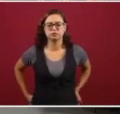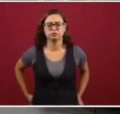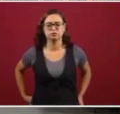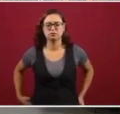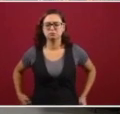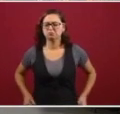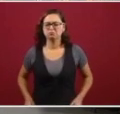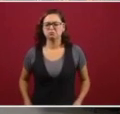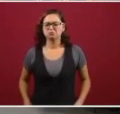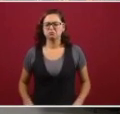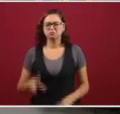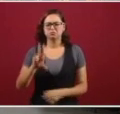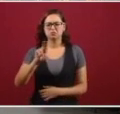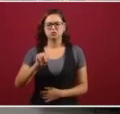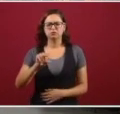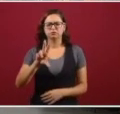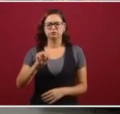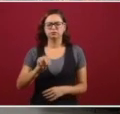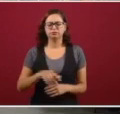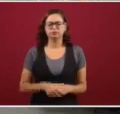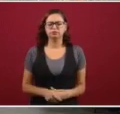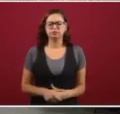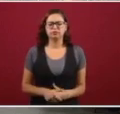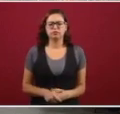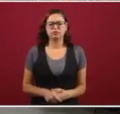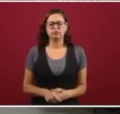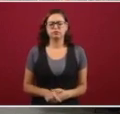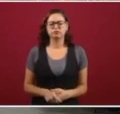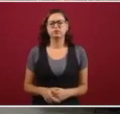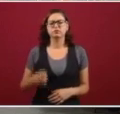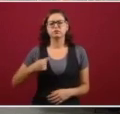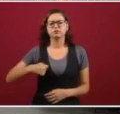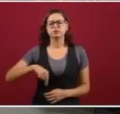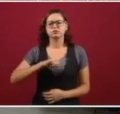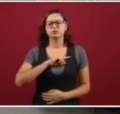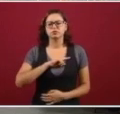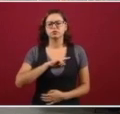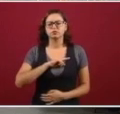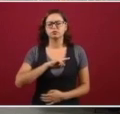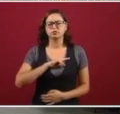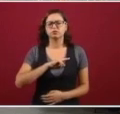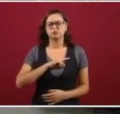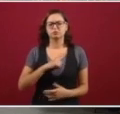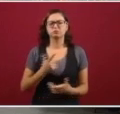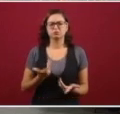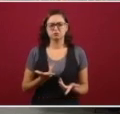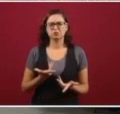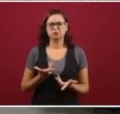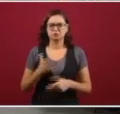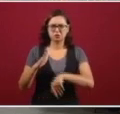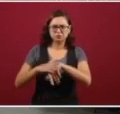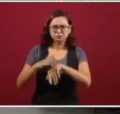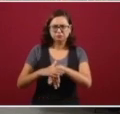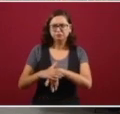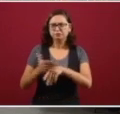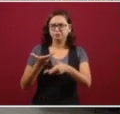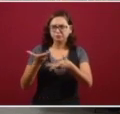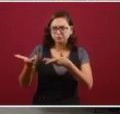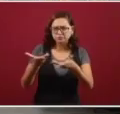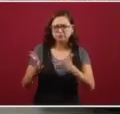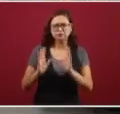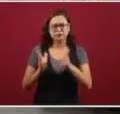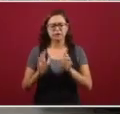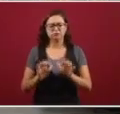No, en este caso no. Acabamos de tener un acercamiento, enviamos un